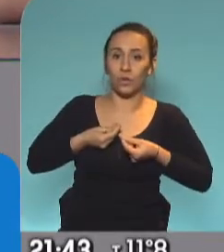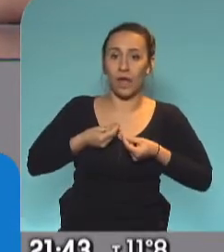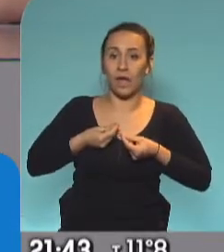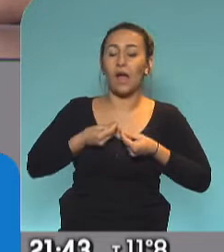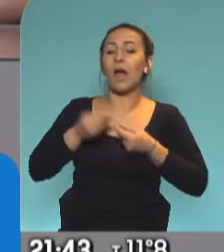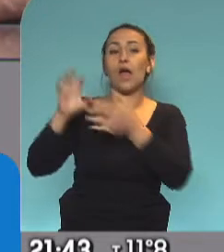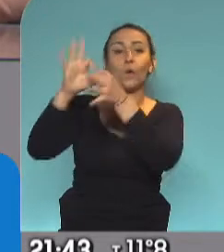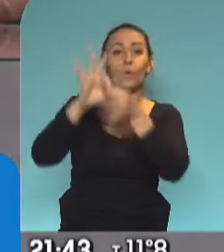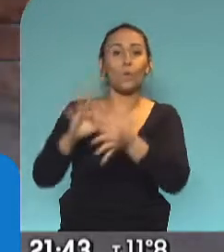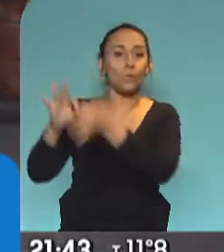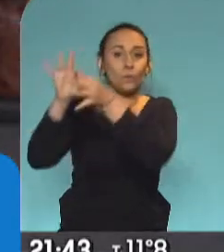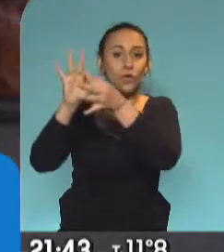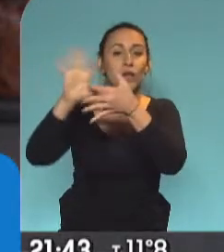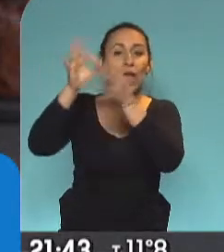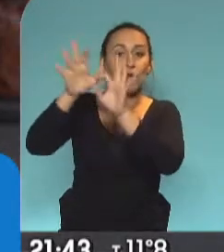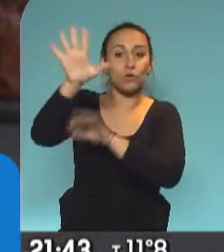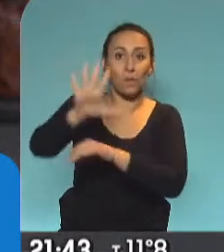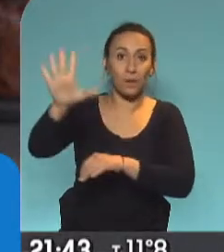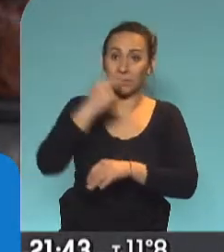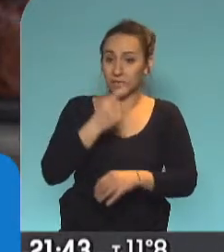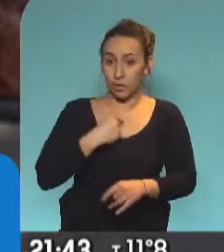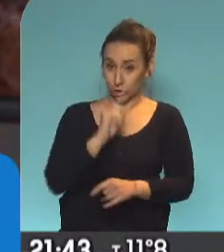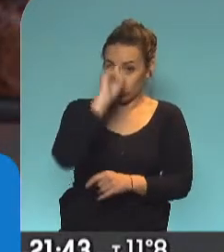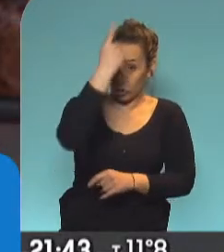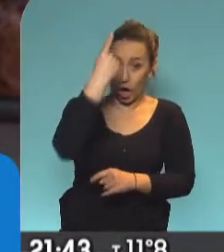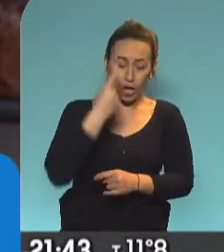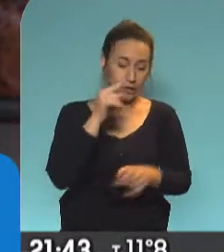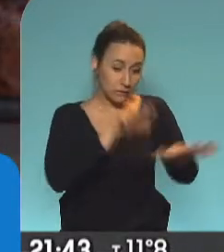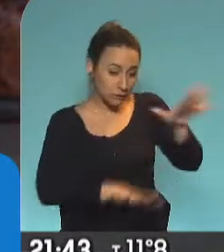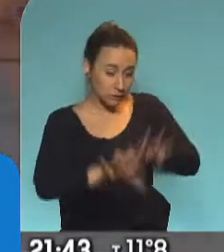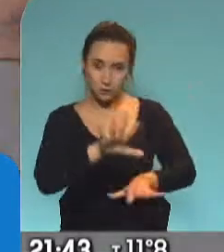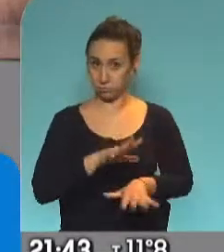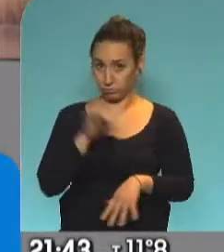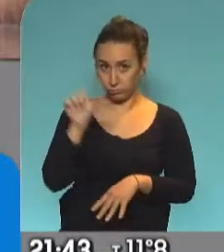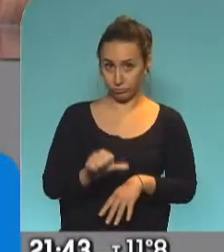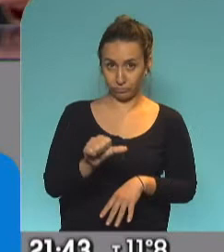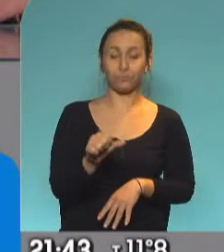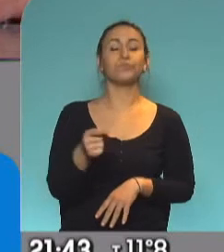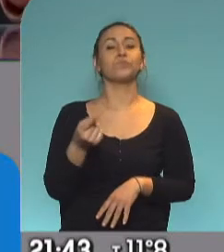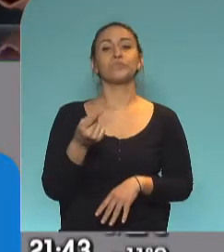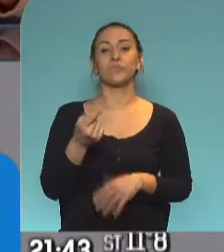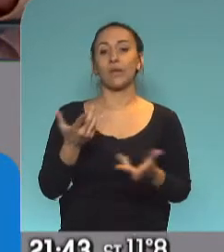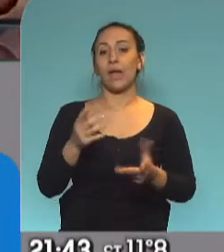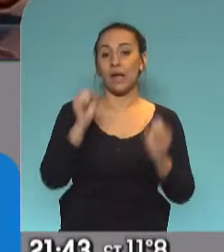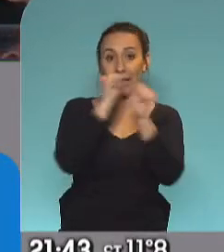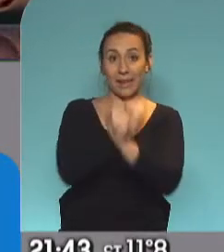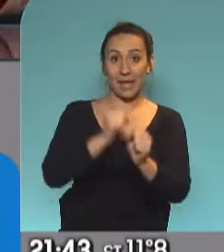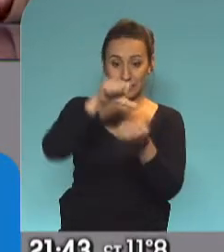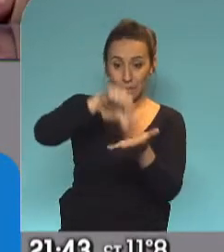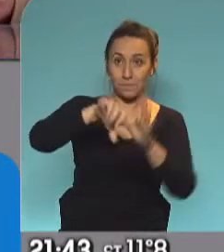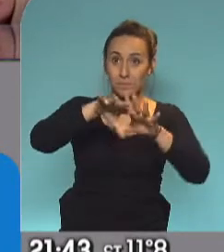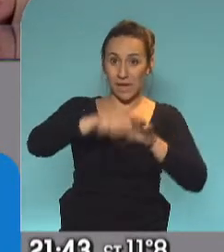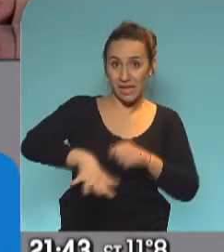Unión Europea, porque dicen que solos no pueden hacer frente a esto. Recordemos que Grecia es como el lugar a donde